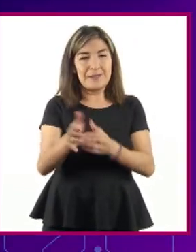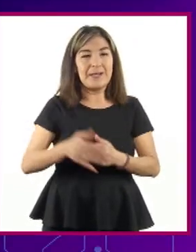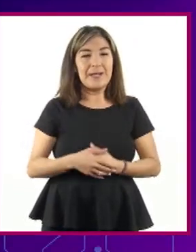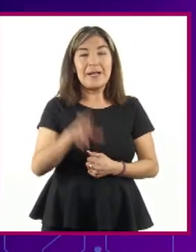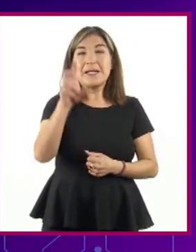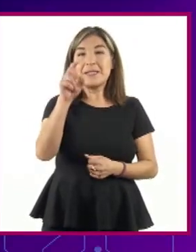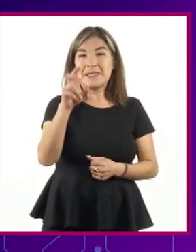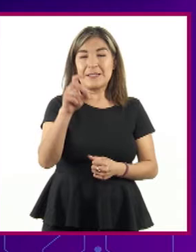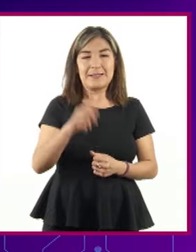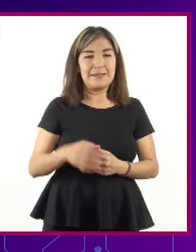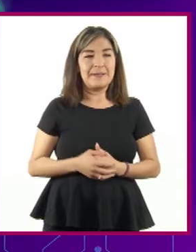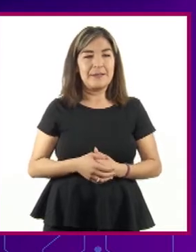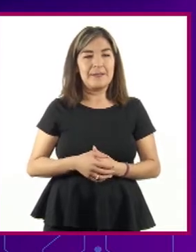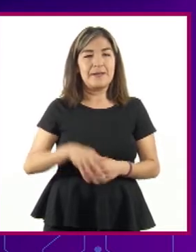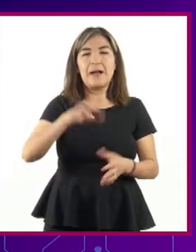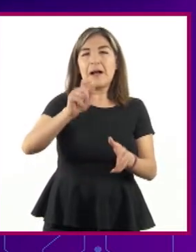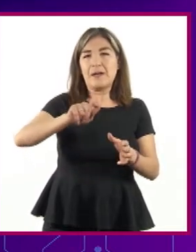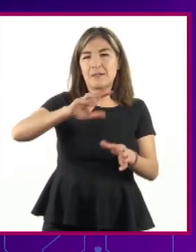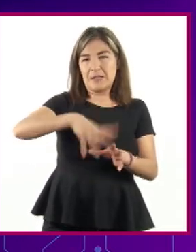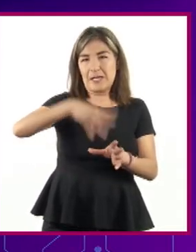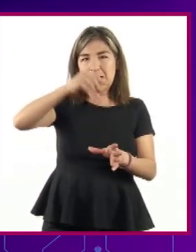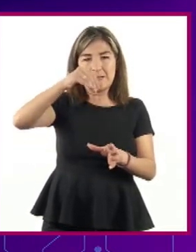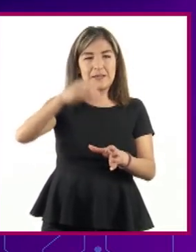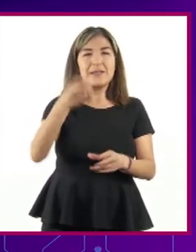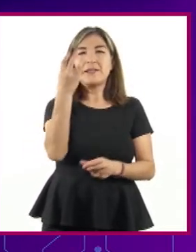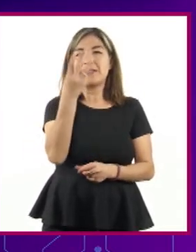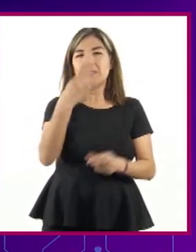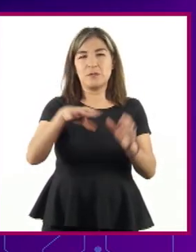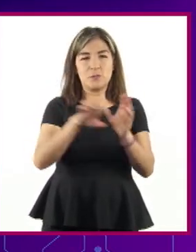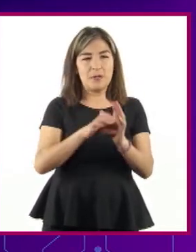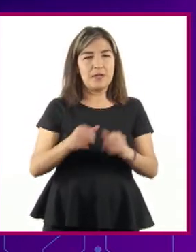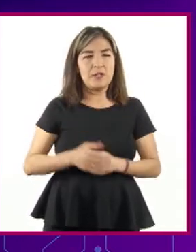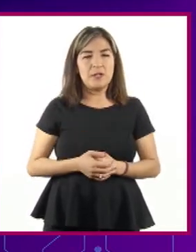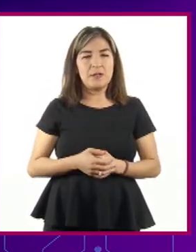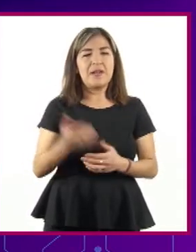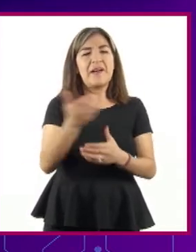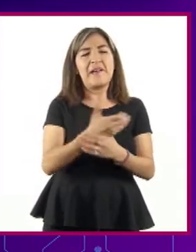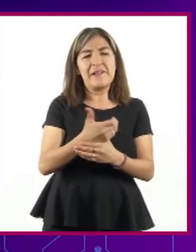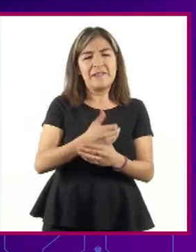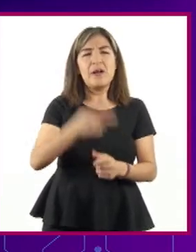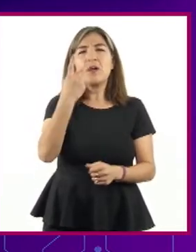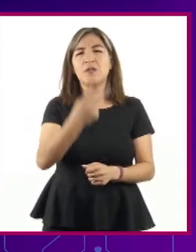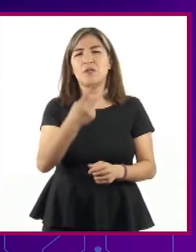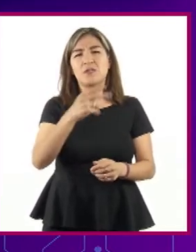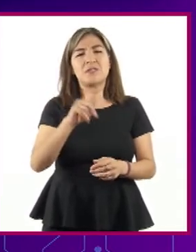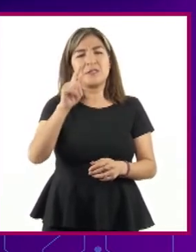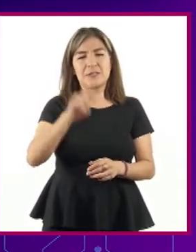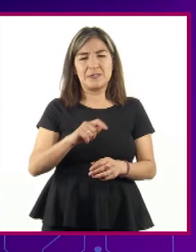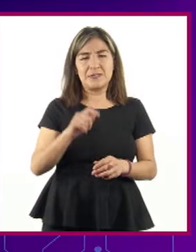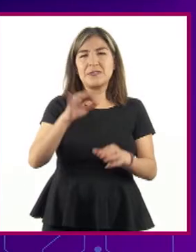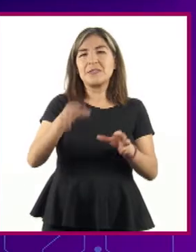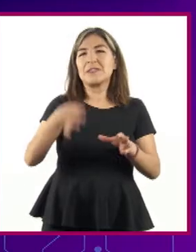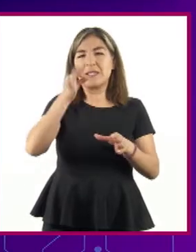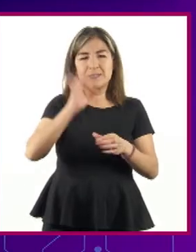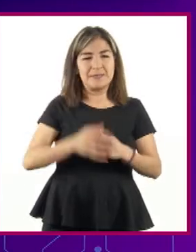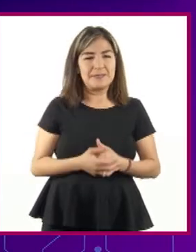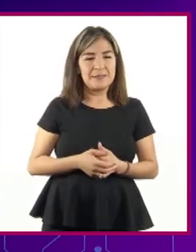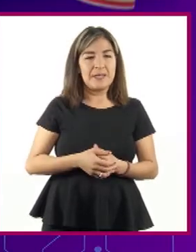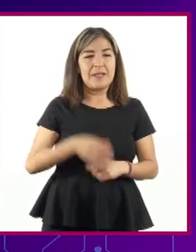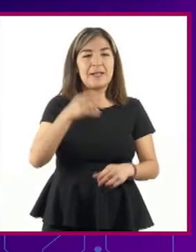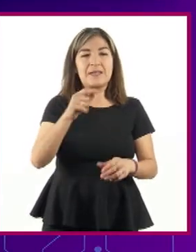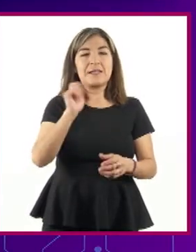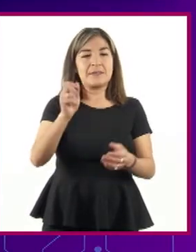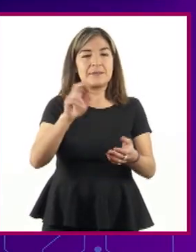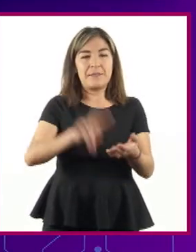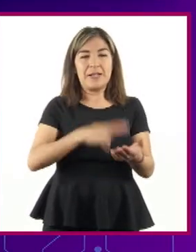piezas, harina 3/4 de kilogramo, cocoa 2 tazas, mantequilla 1 barra, leche